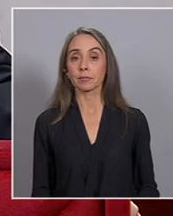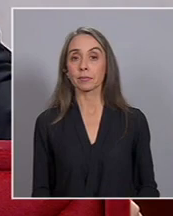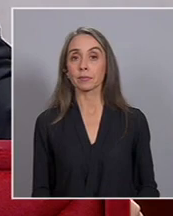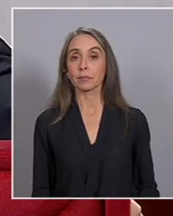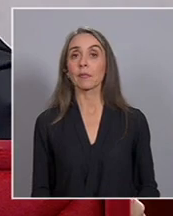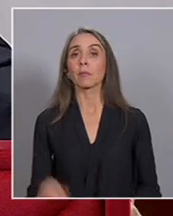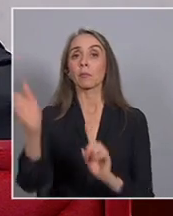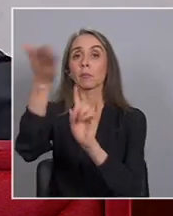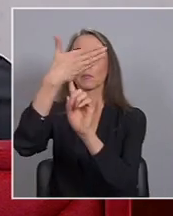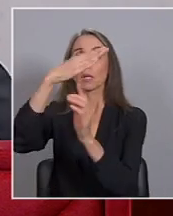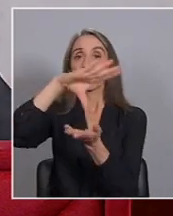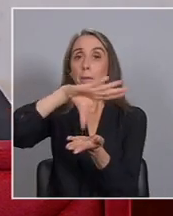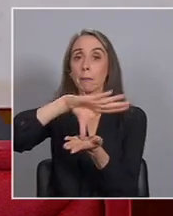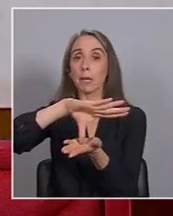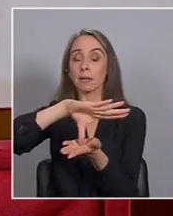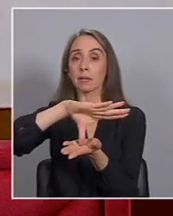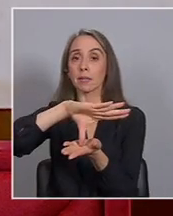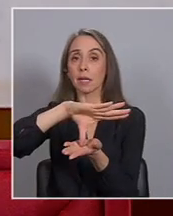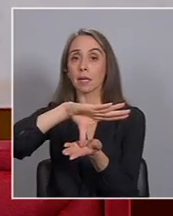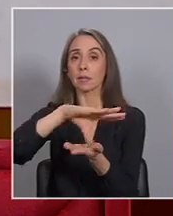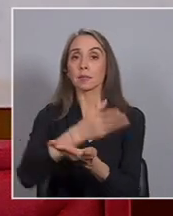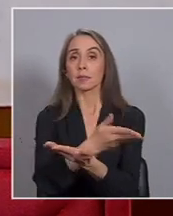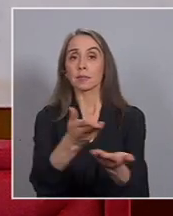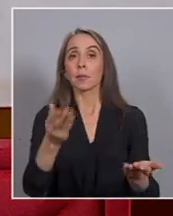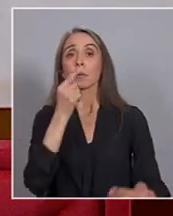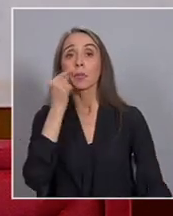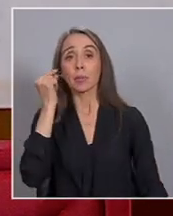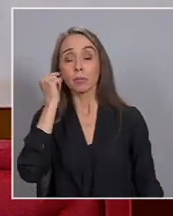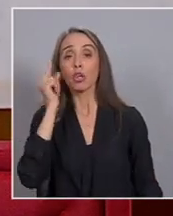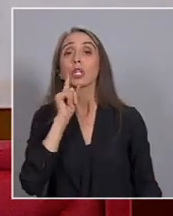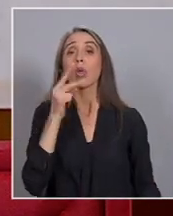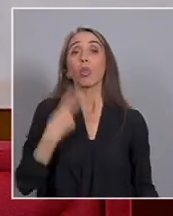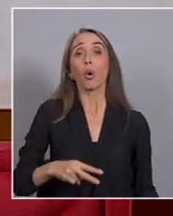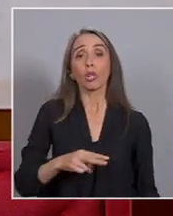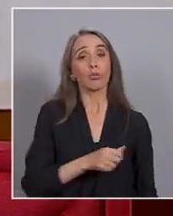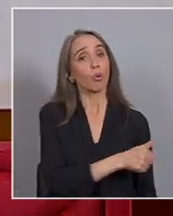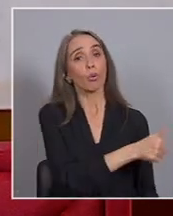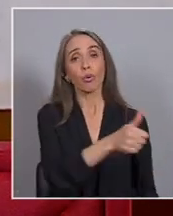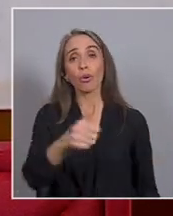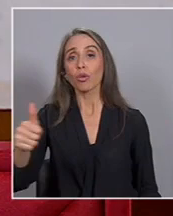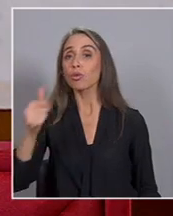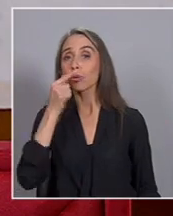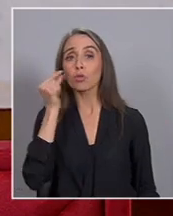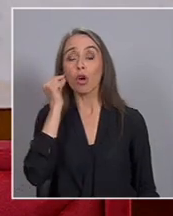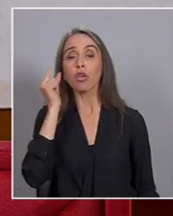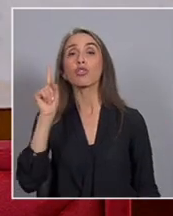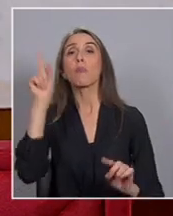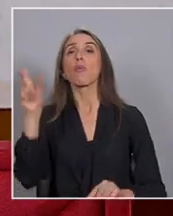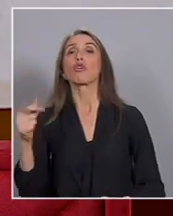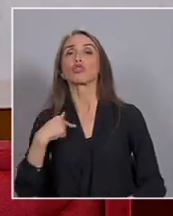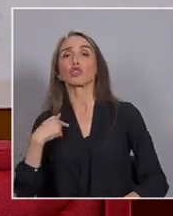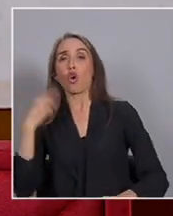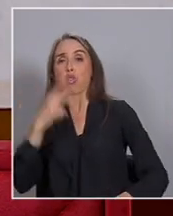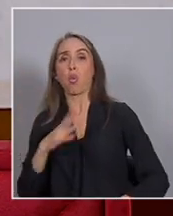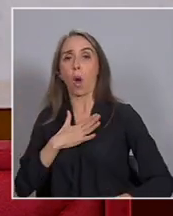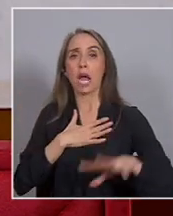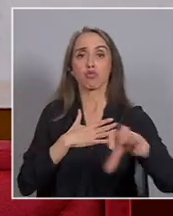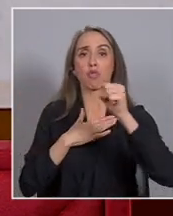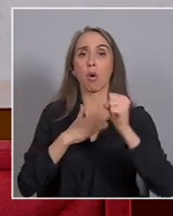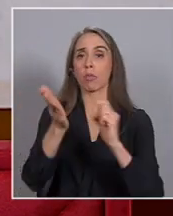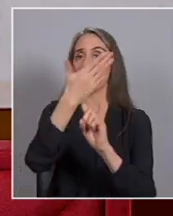La patria, estimados y estimadas, nos pertenece a todos y todas. Nadie puede pretender apropiarse de